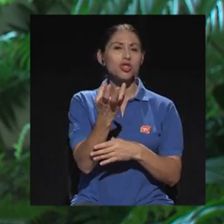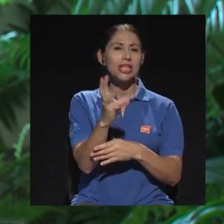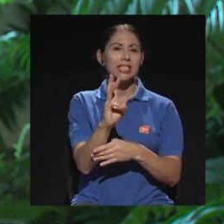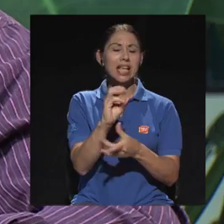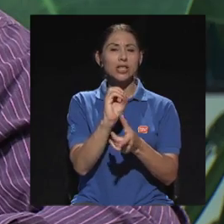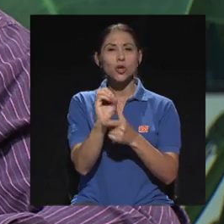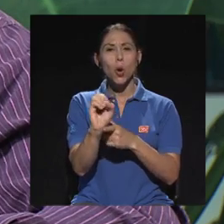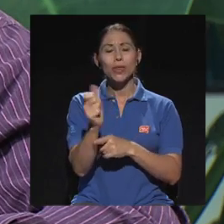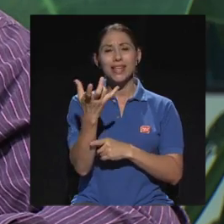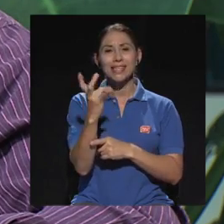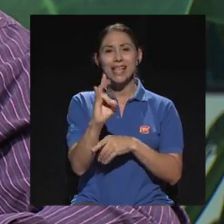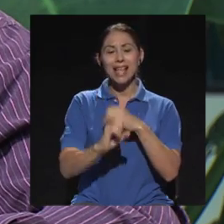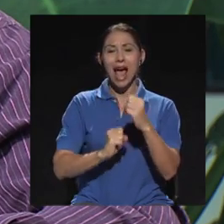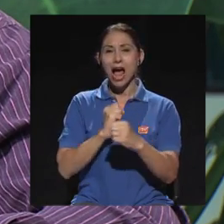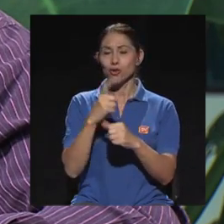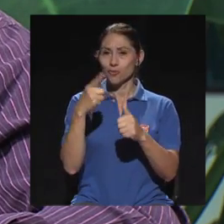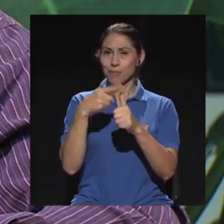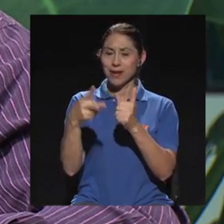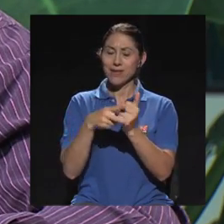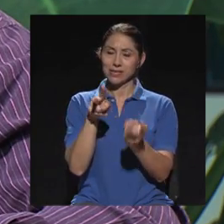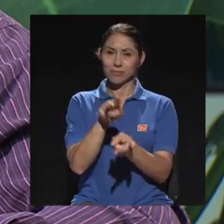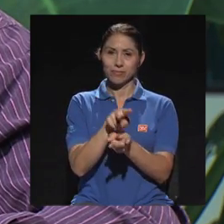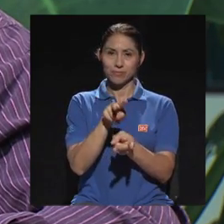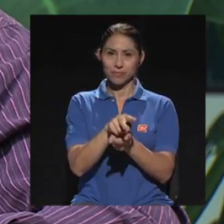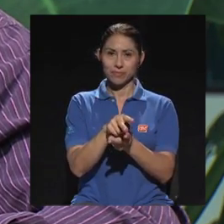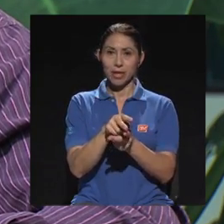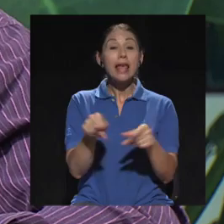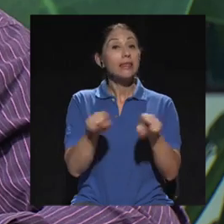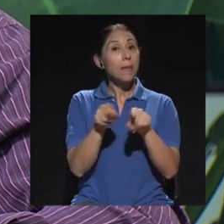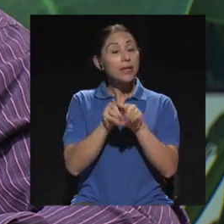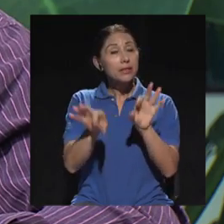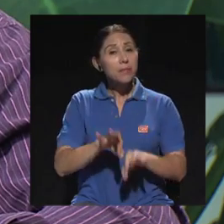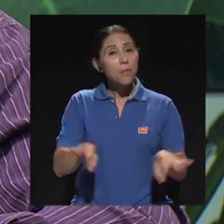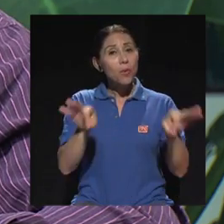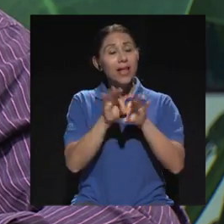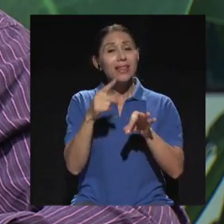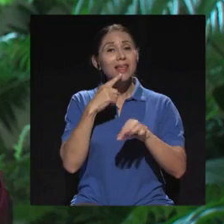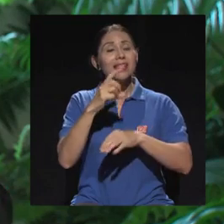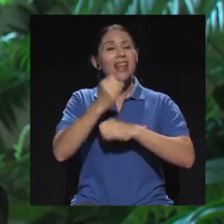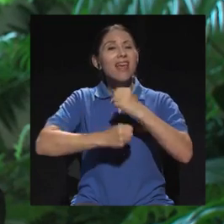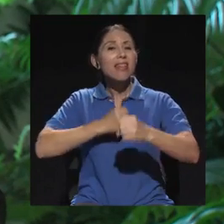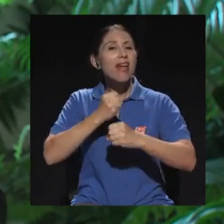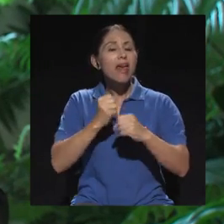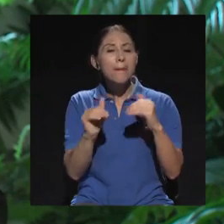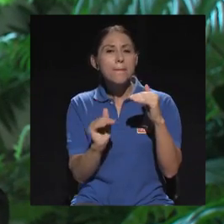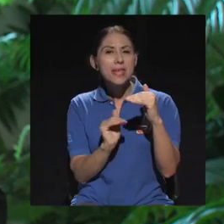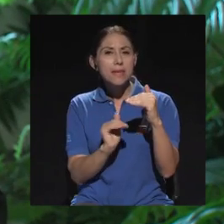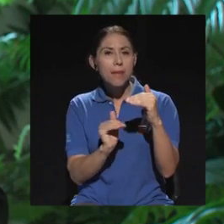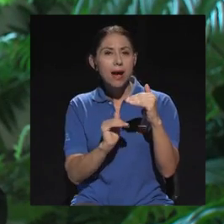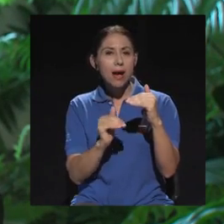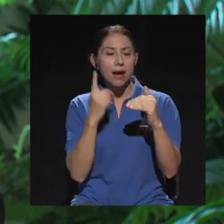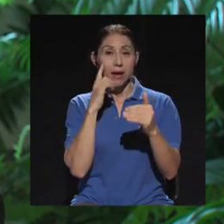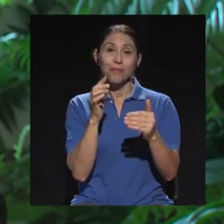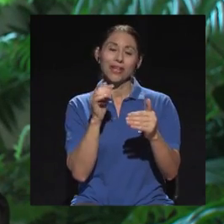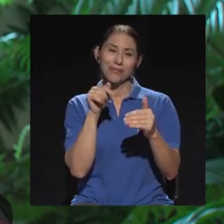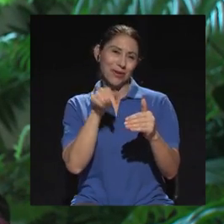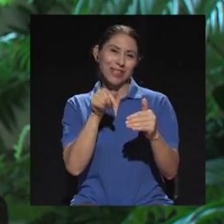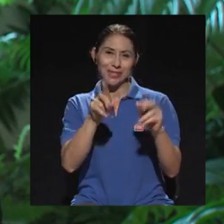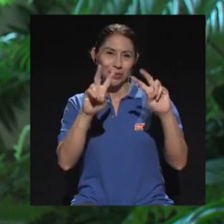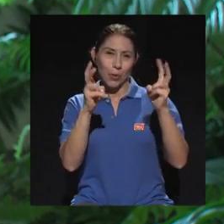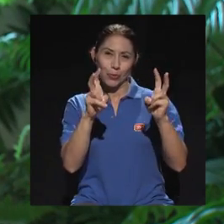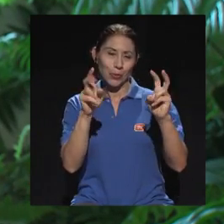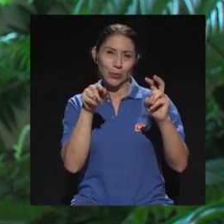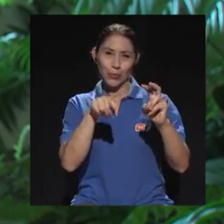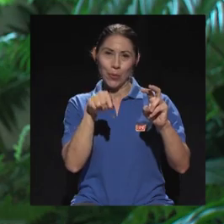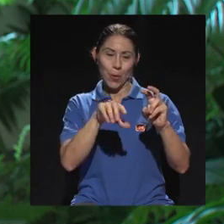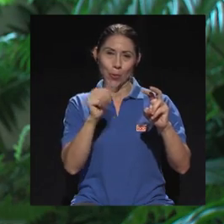17 años, ¿verdad? Uh-huh. Teniendo una mínima, que eso es importante también señalarlo, porque claro, ya eso forma parte tal vez de otro tema